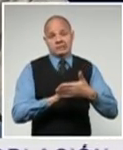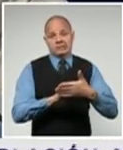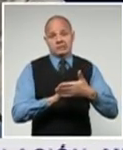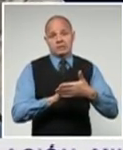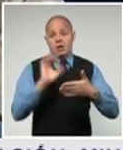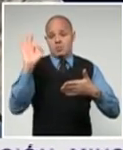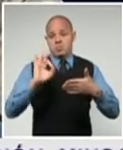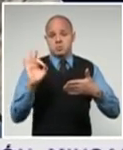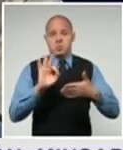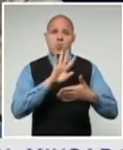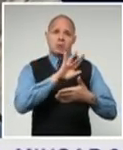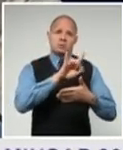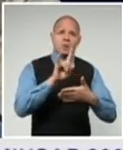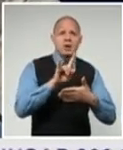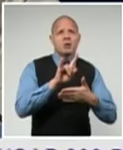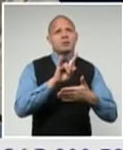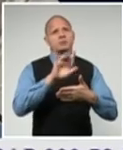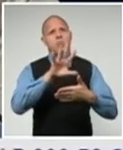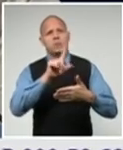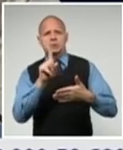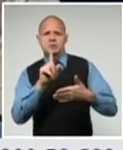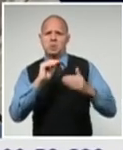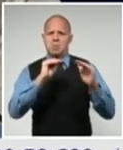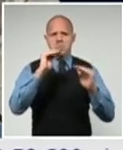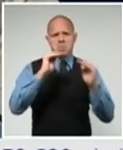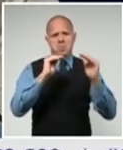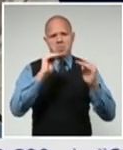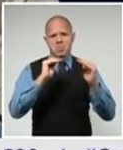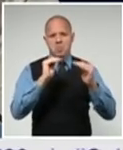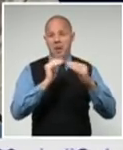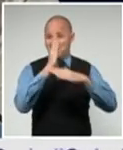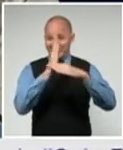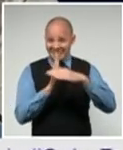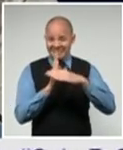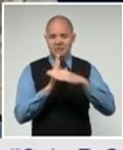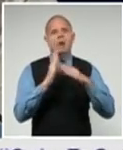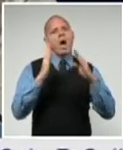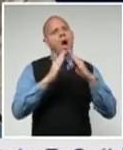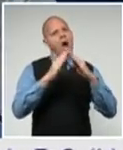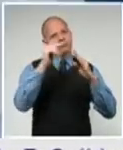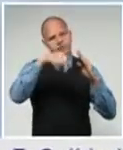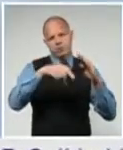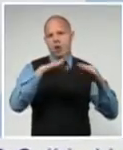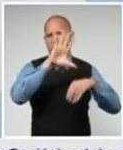49%, un 49-47% de los casos, al diagnosticar